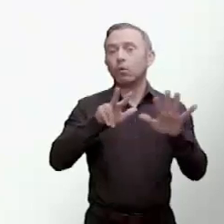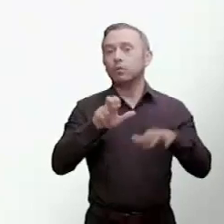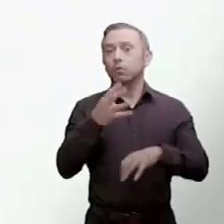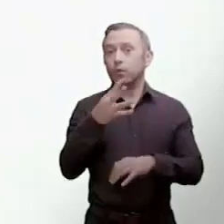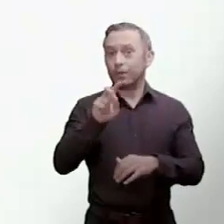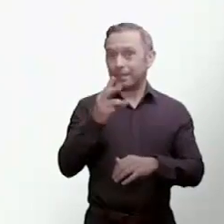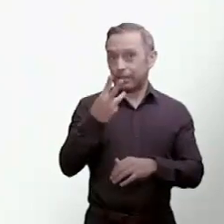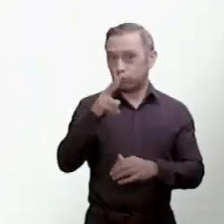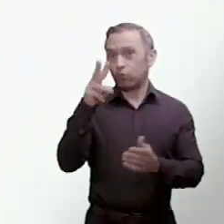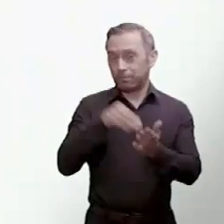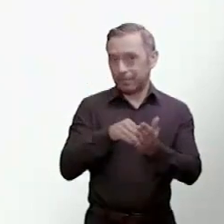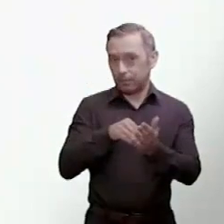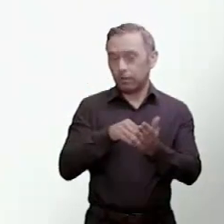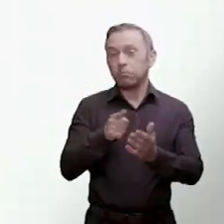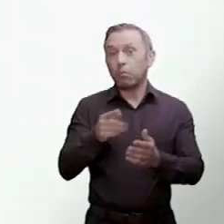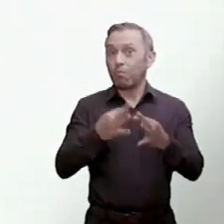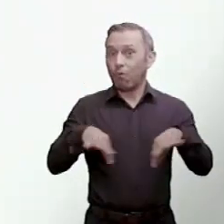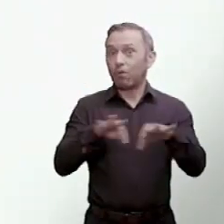804-33-2000.